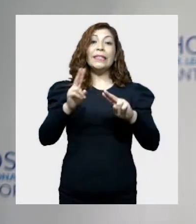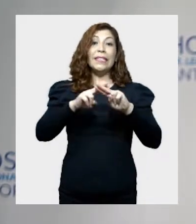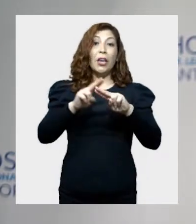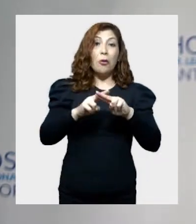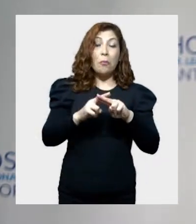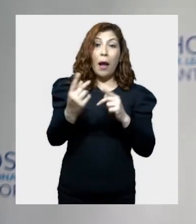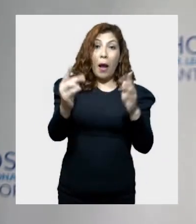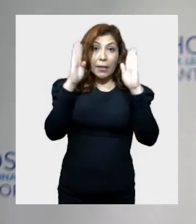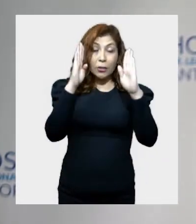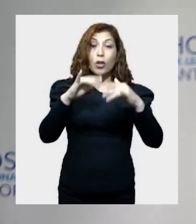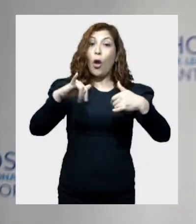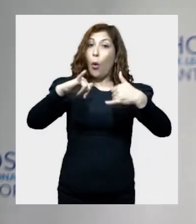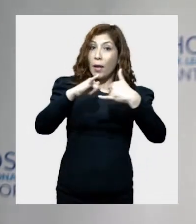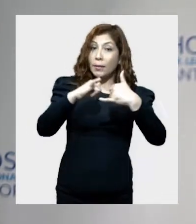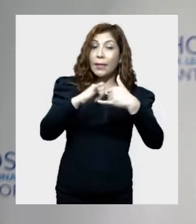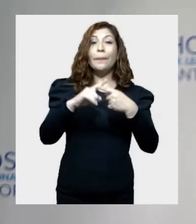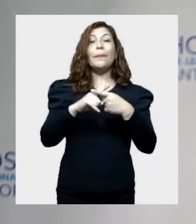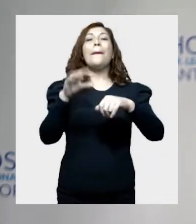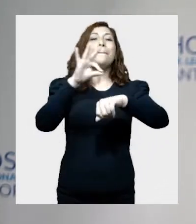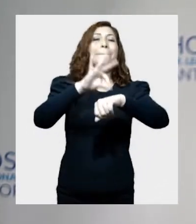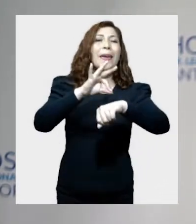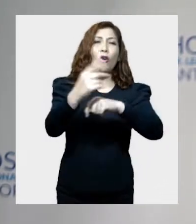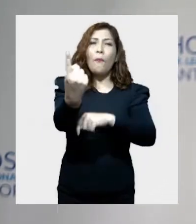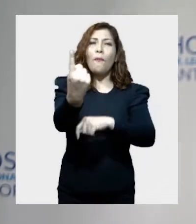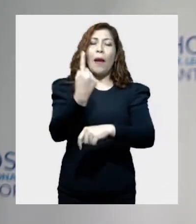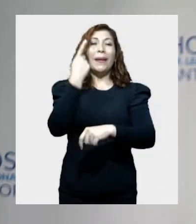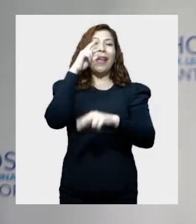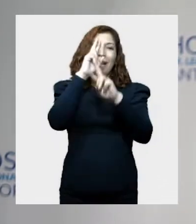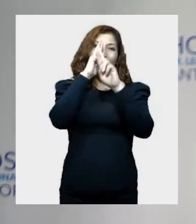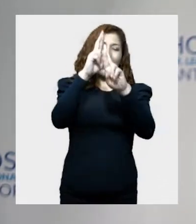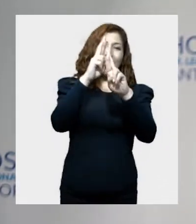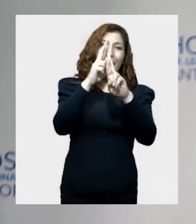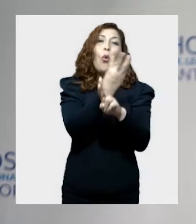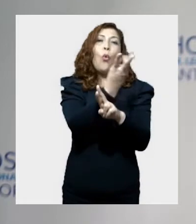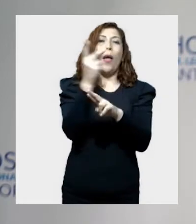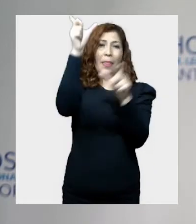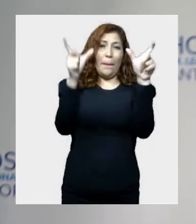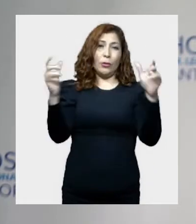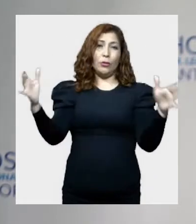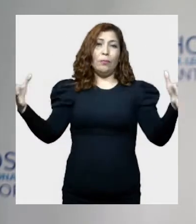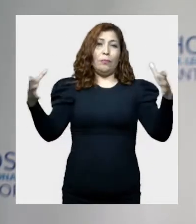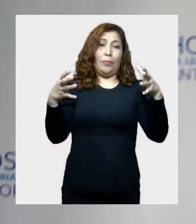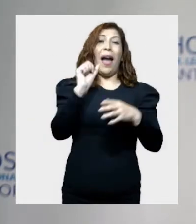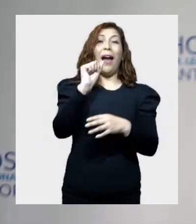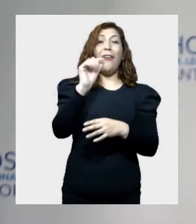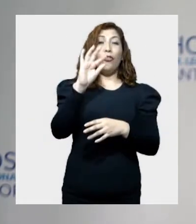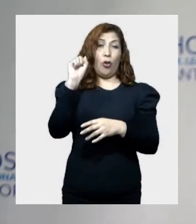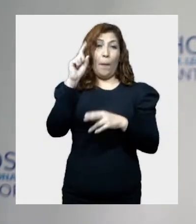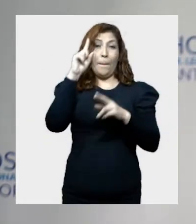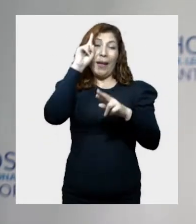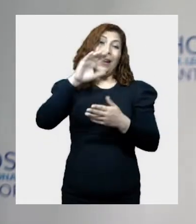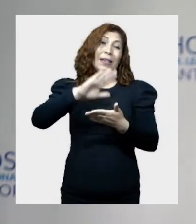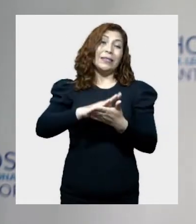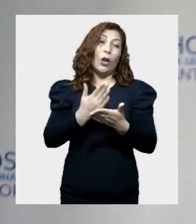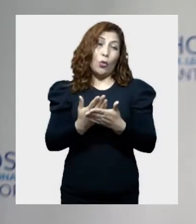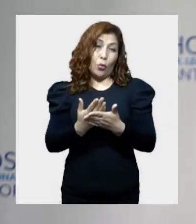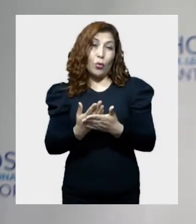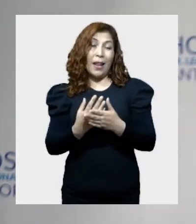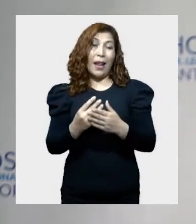y organización de las citas médicas para respetar los aforos exigidos por la autoridad sanitaria. En total,